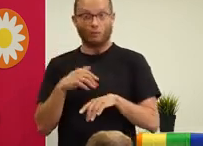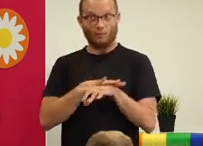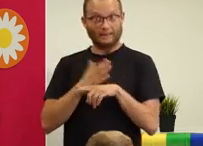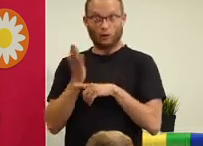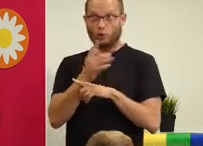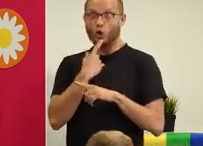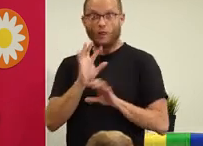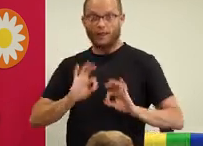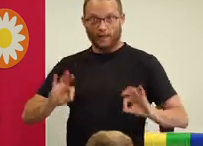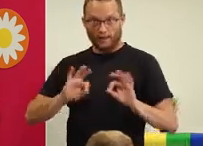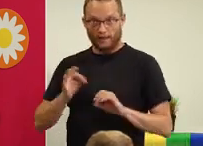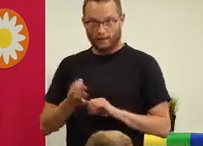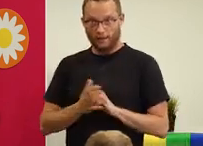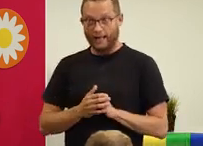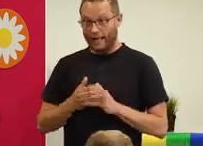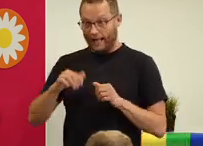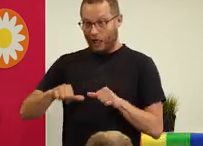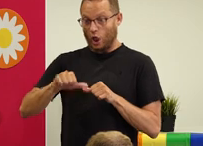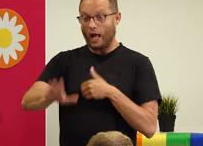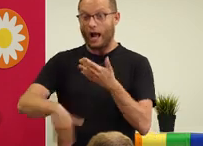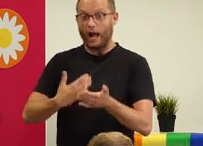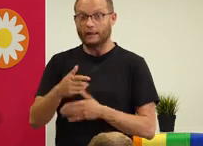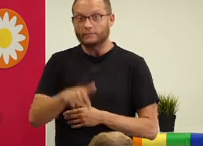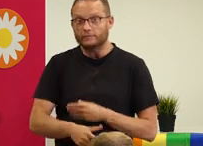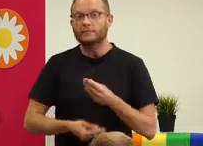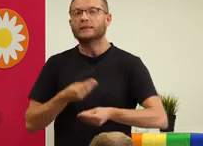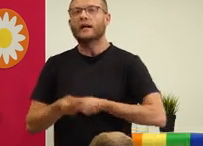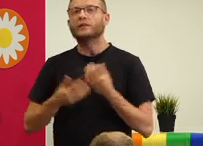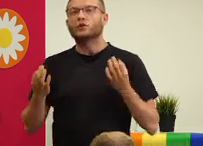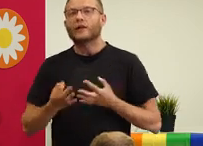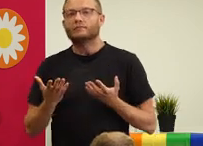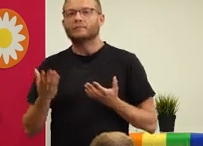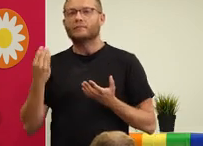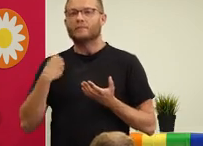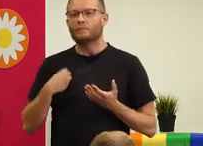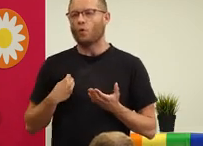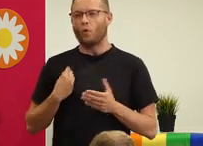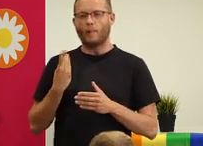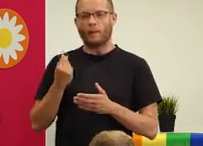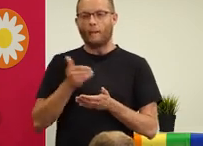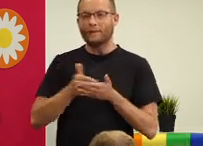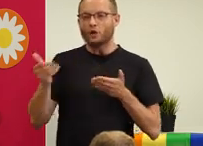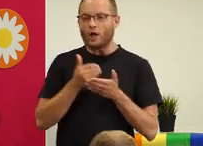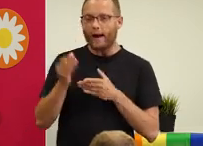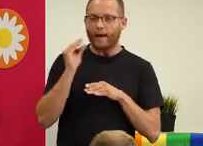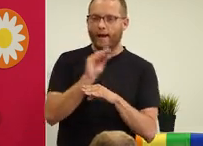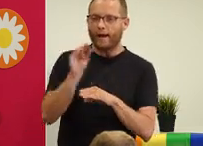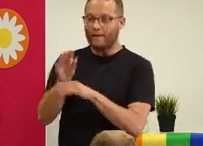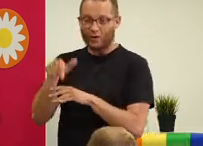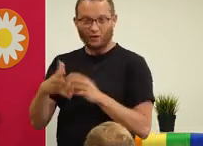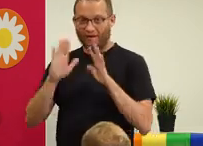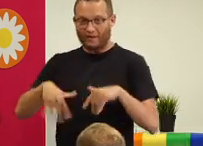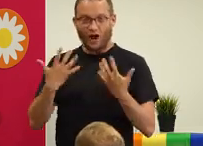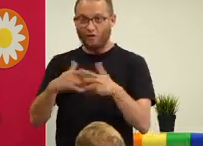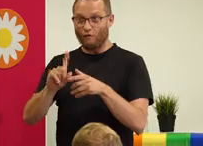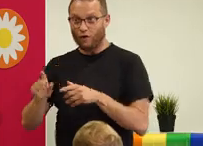ministerio. Desde entonces hasta hoy ha habido inversiones millonarias porque esto no funciona, porque